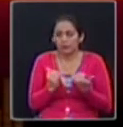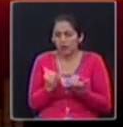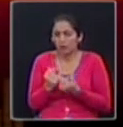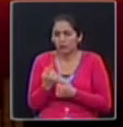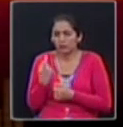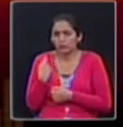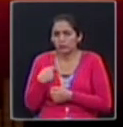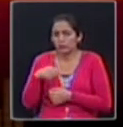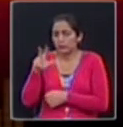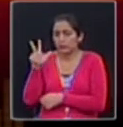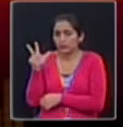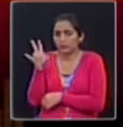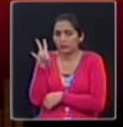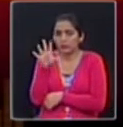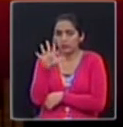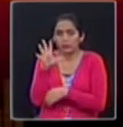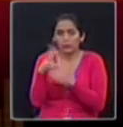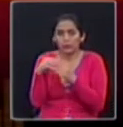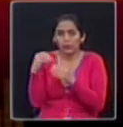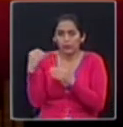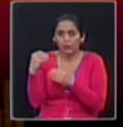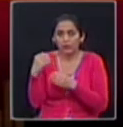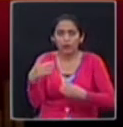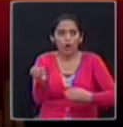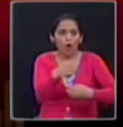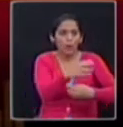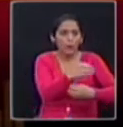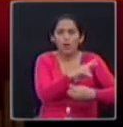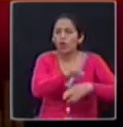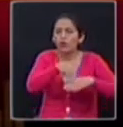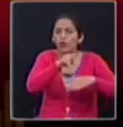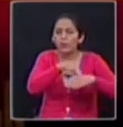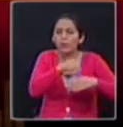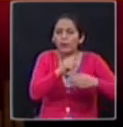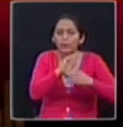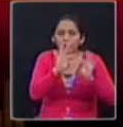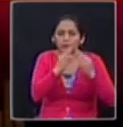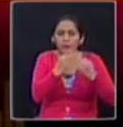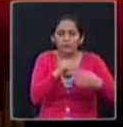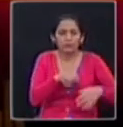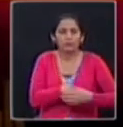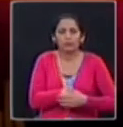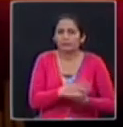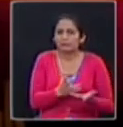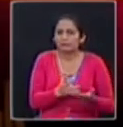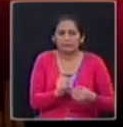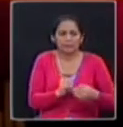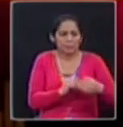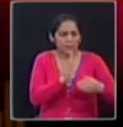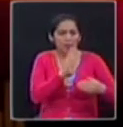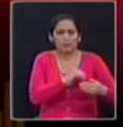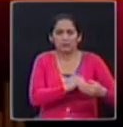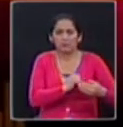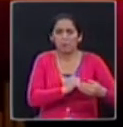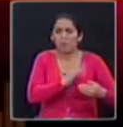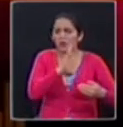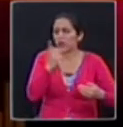está en $375, la canasta básica está en $705, claro. Y entonces Moreno, no cubre ni